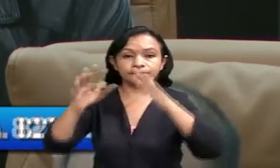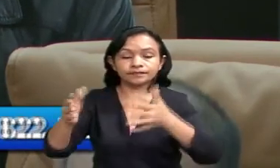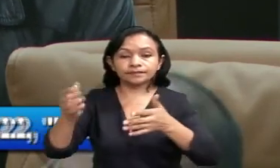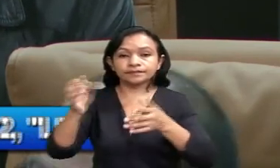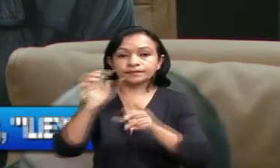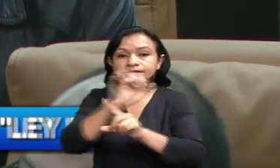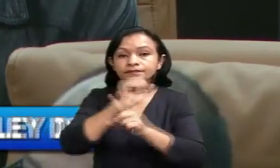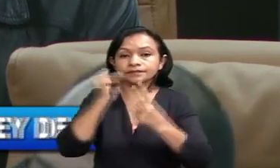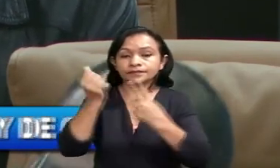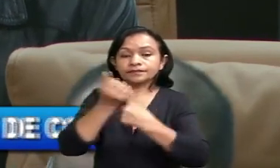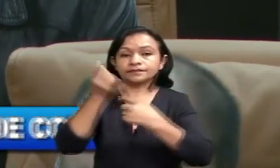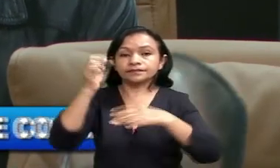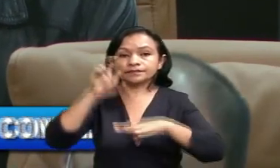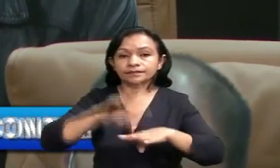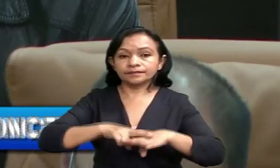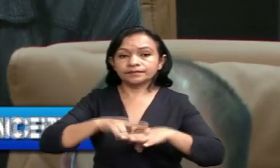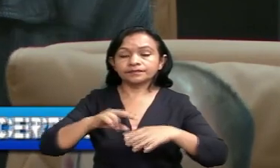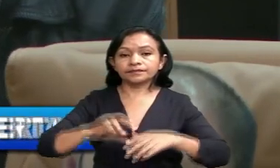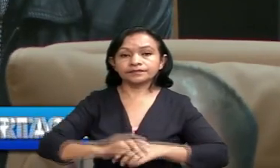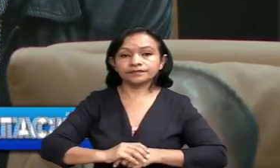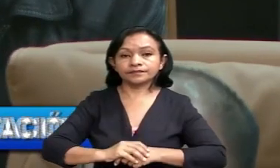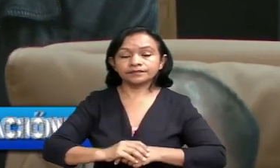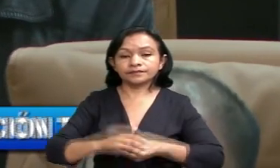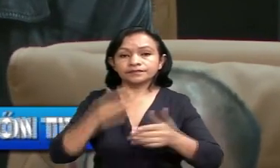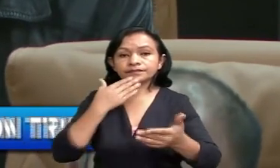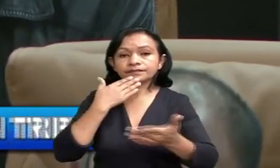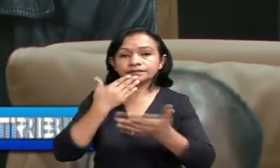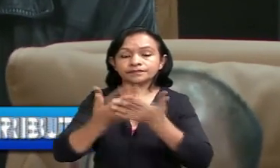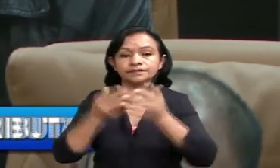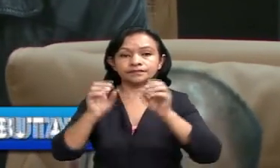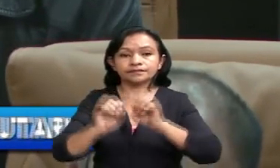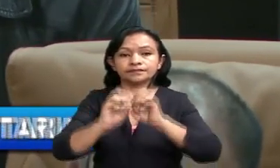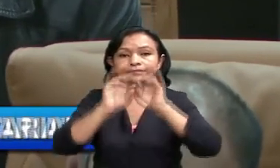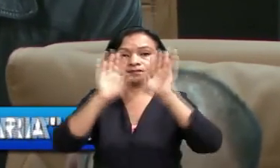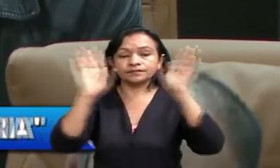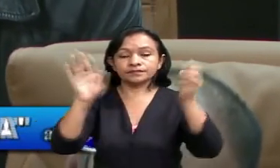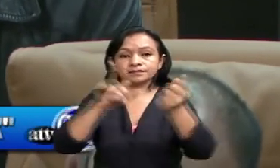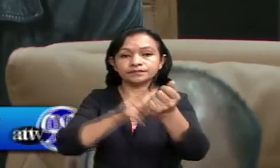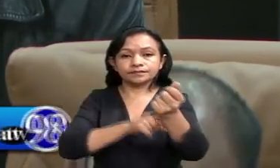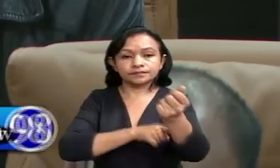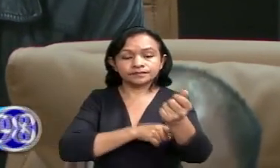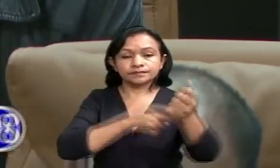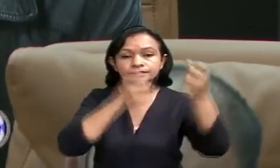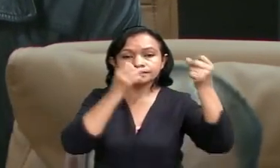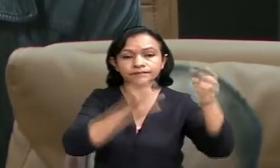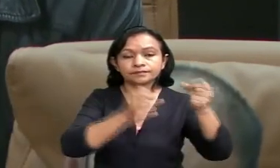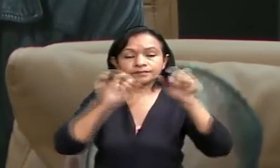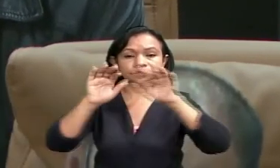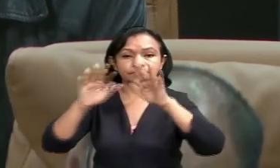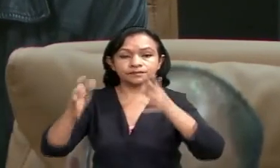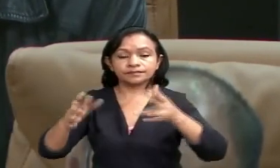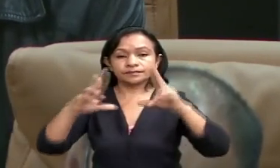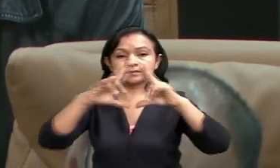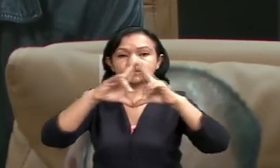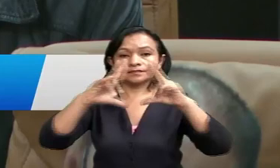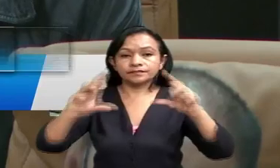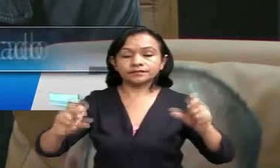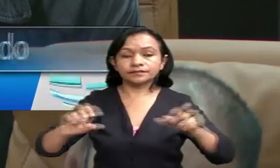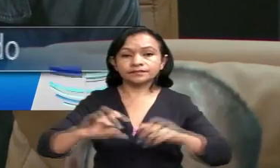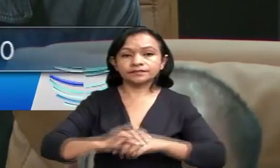Asamblea Nacional. Muy buenos días, hermanas y hermanos